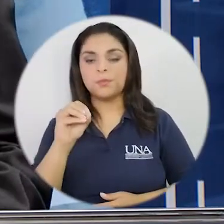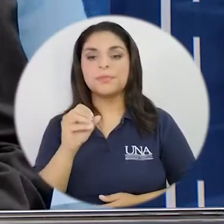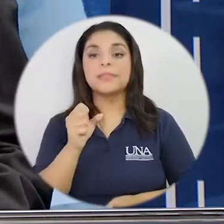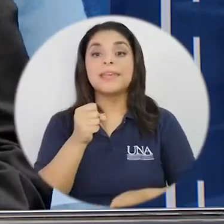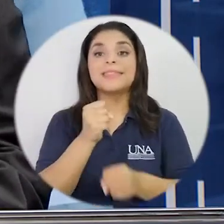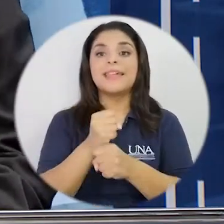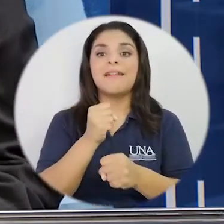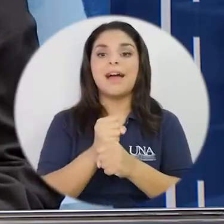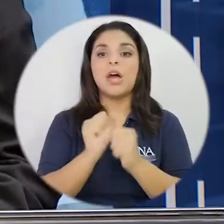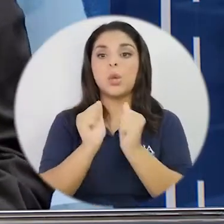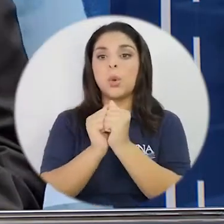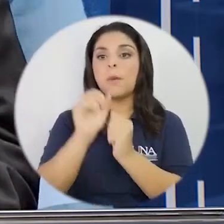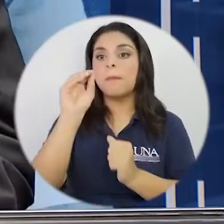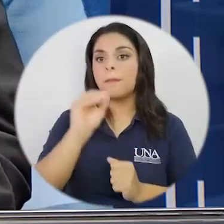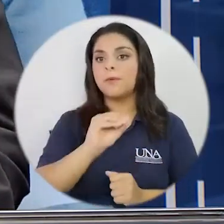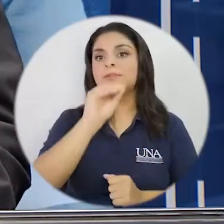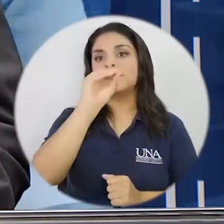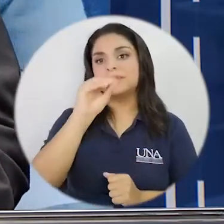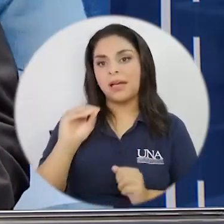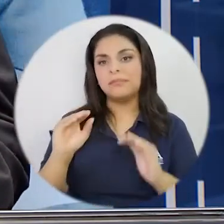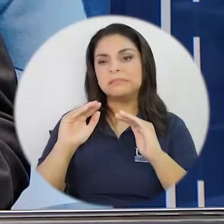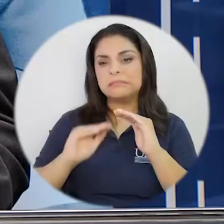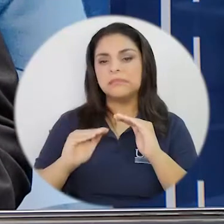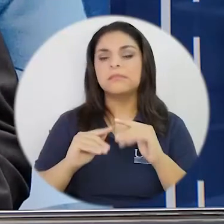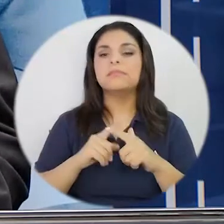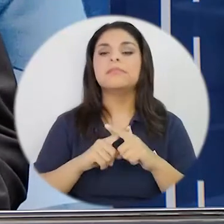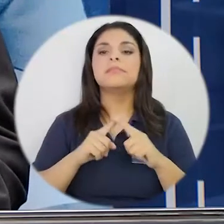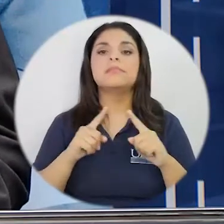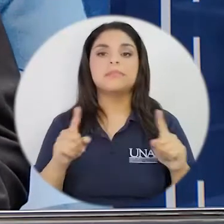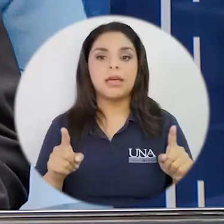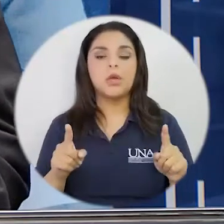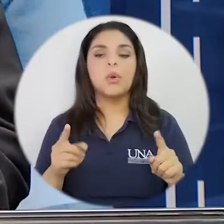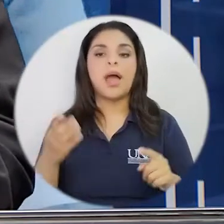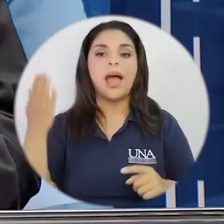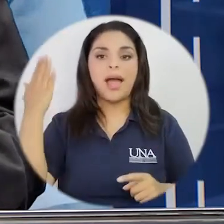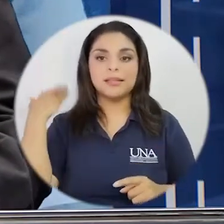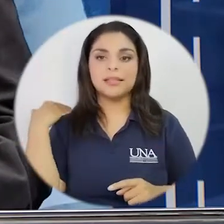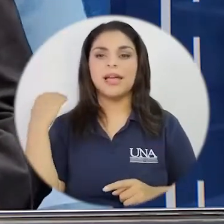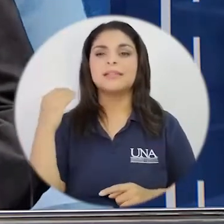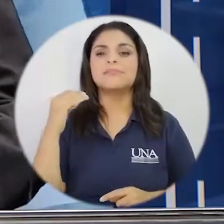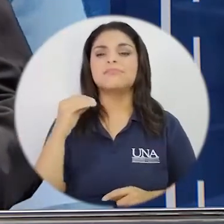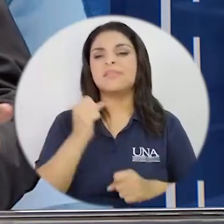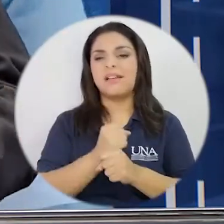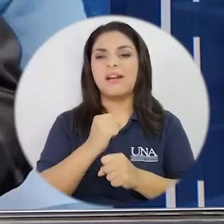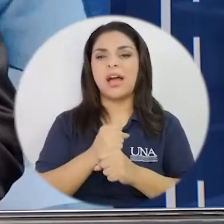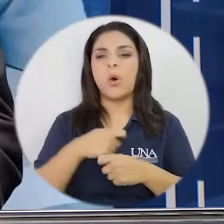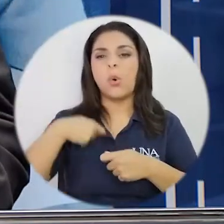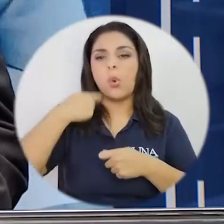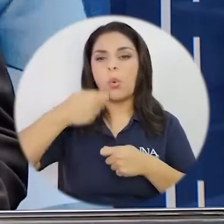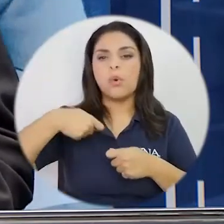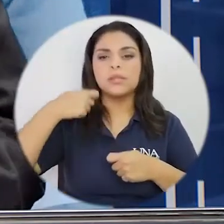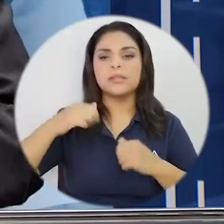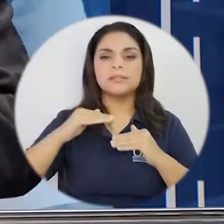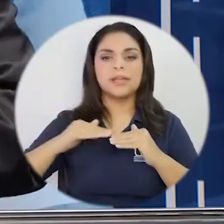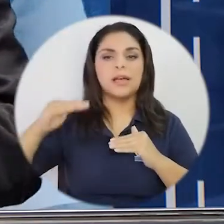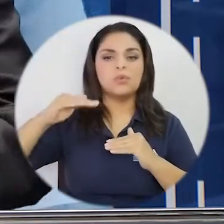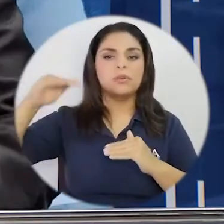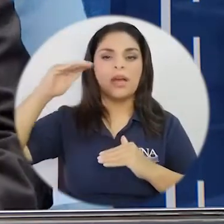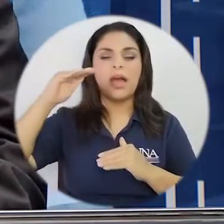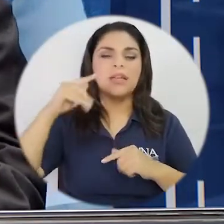con tasas totalmente subsidiadas, y si bien en algún momento se ha trabajado cuota escalonada,